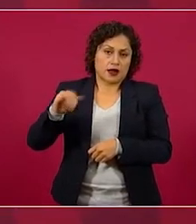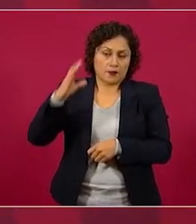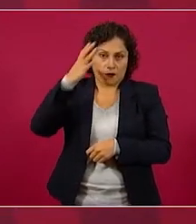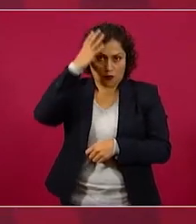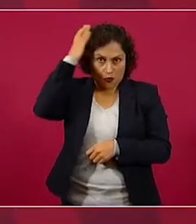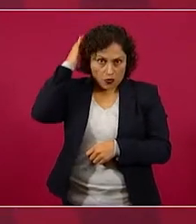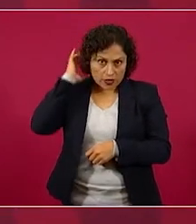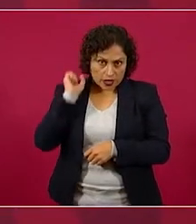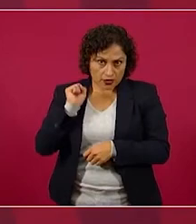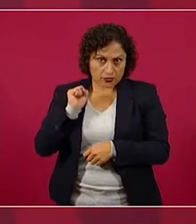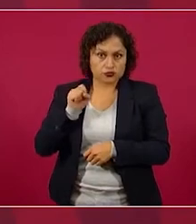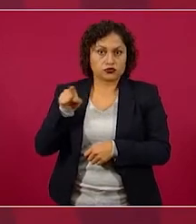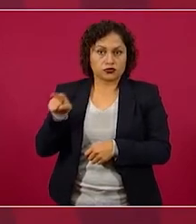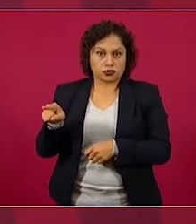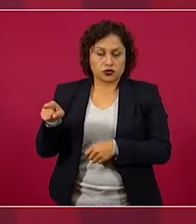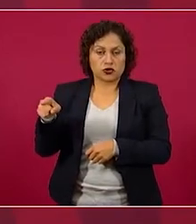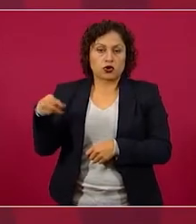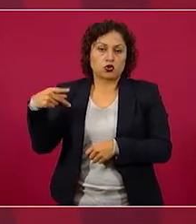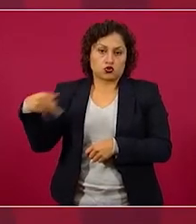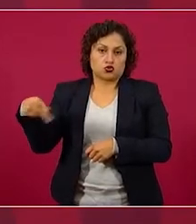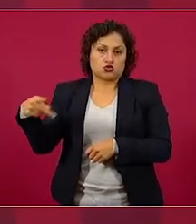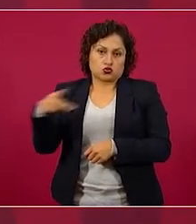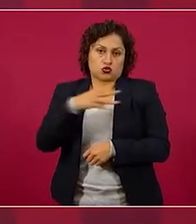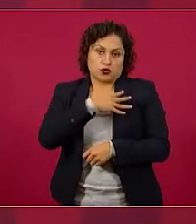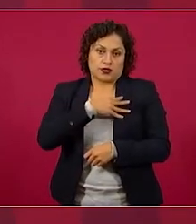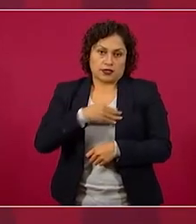del cura Morelos, que tuvo un hijo,